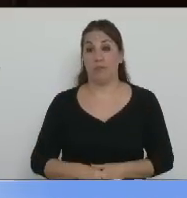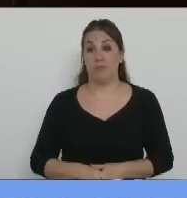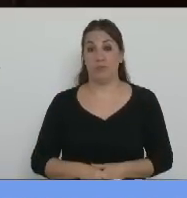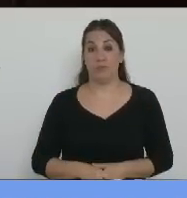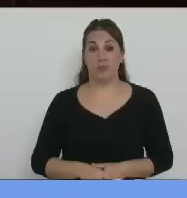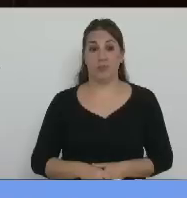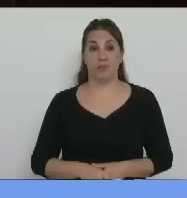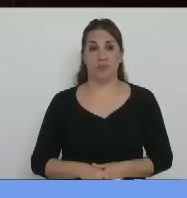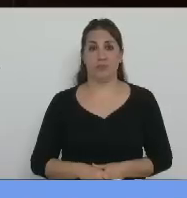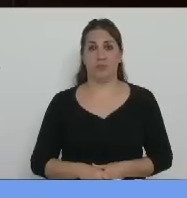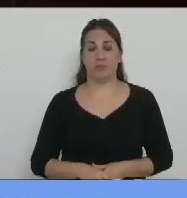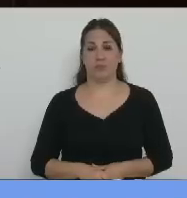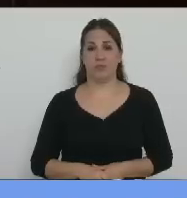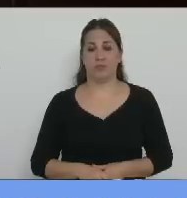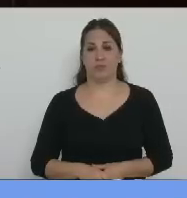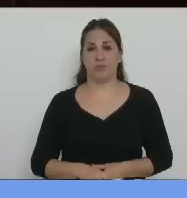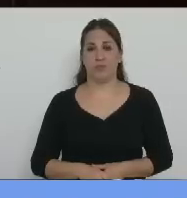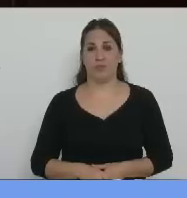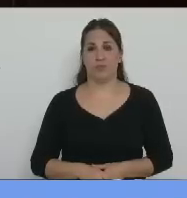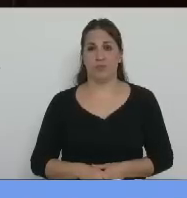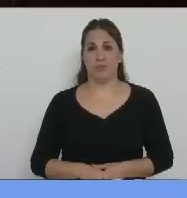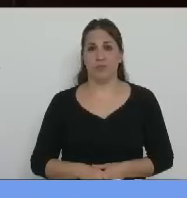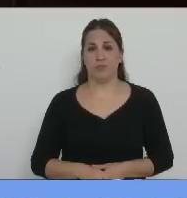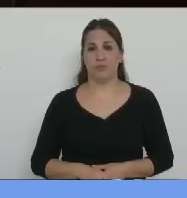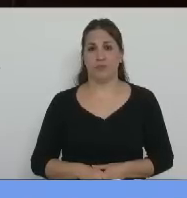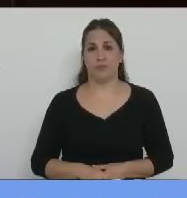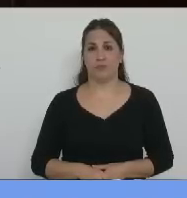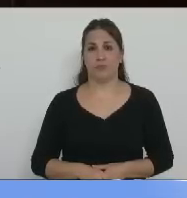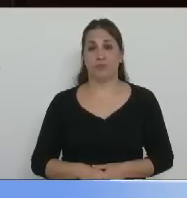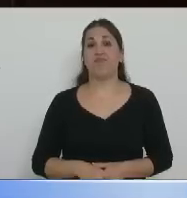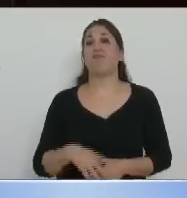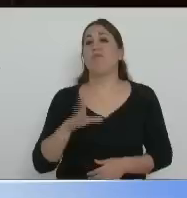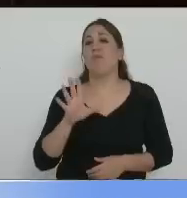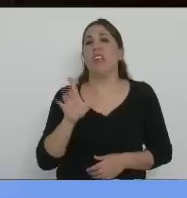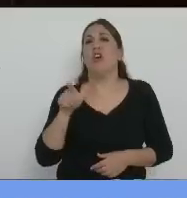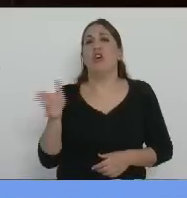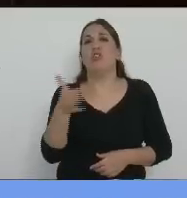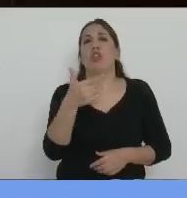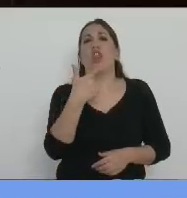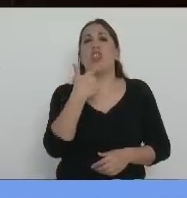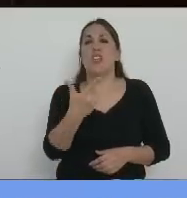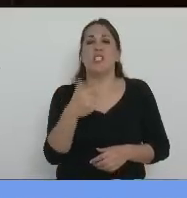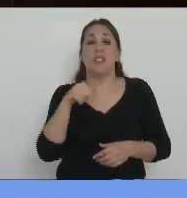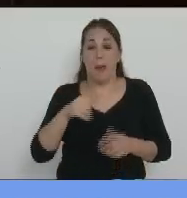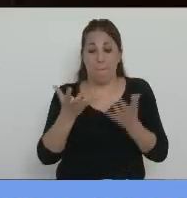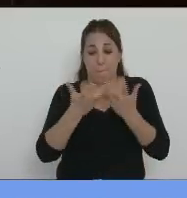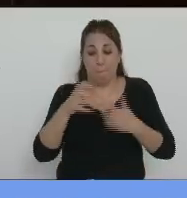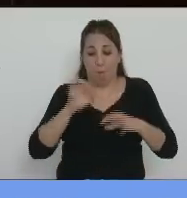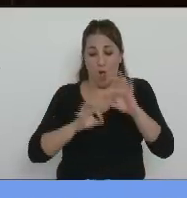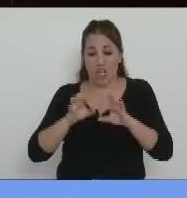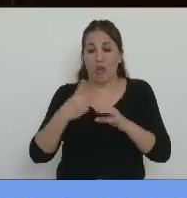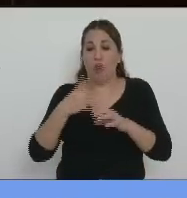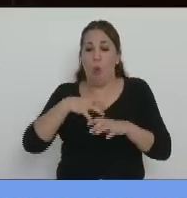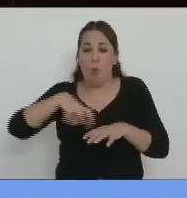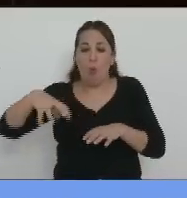lo que quiero decir qué se dice que este es un proyecto de un sector del bloque mire nosotros es cierto